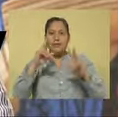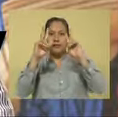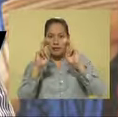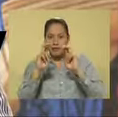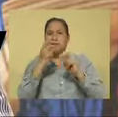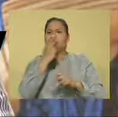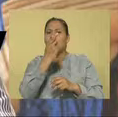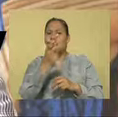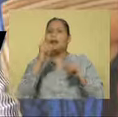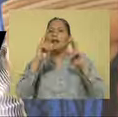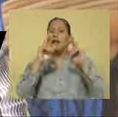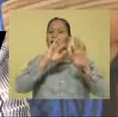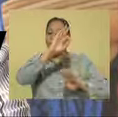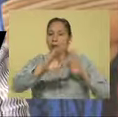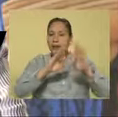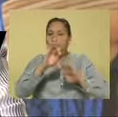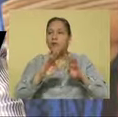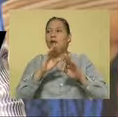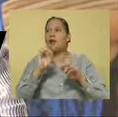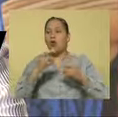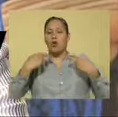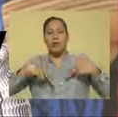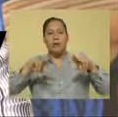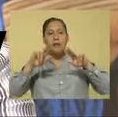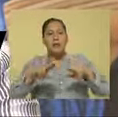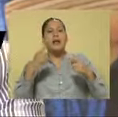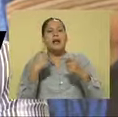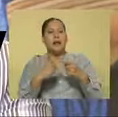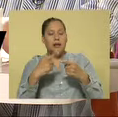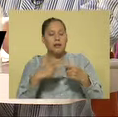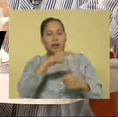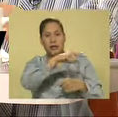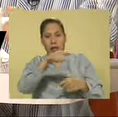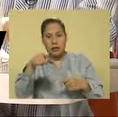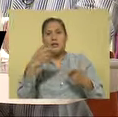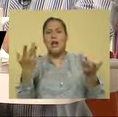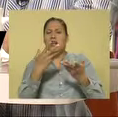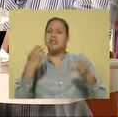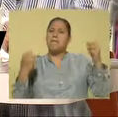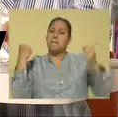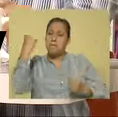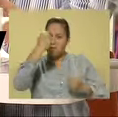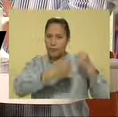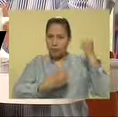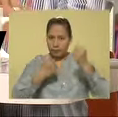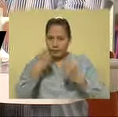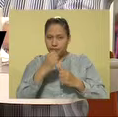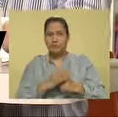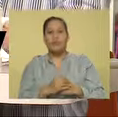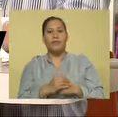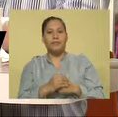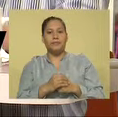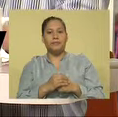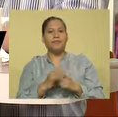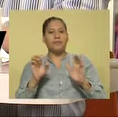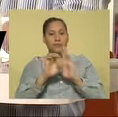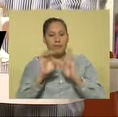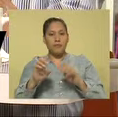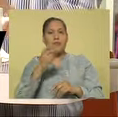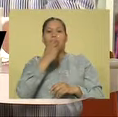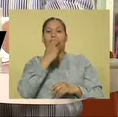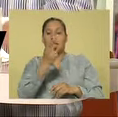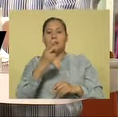quedamos en el tratamiento que se le da o la rehabilitación que se le da a estos generadores de violencia eh nos